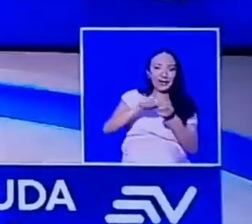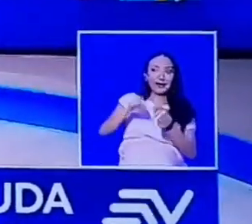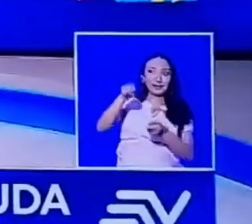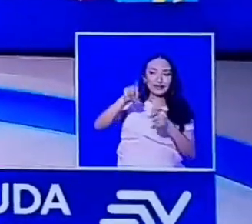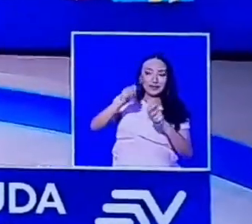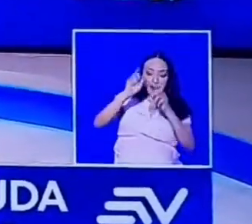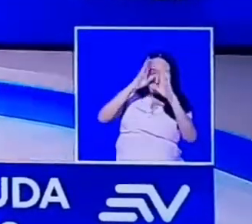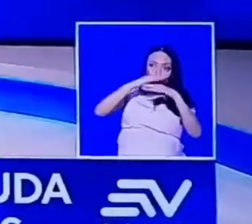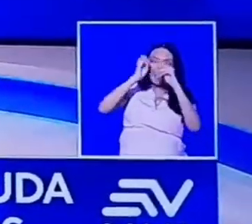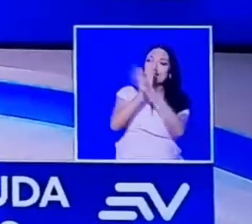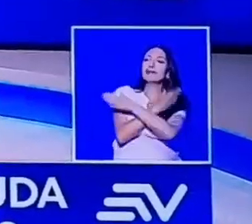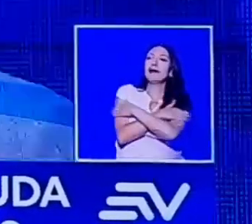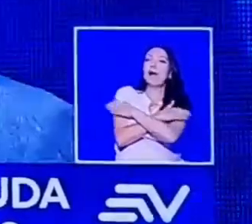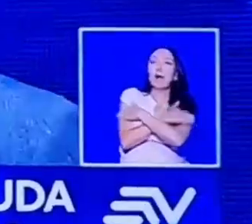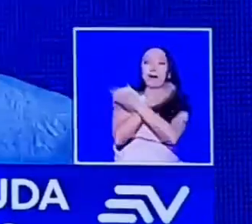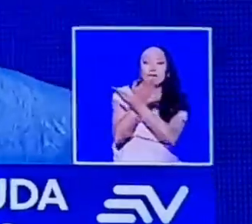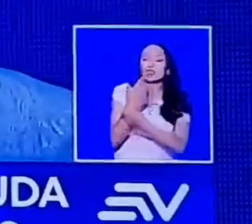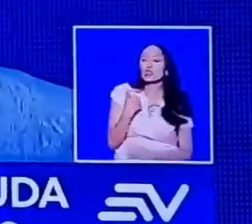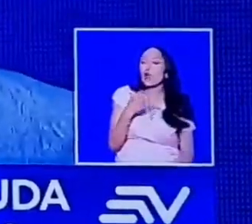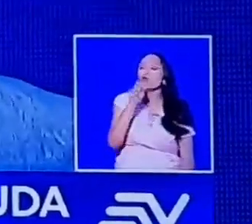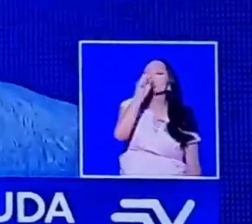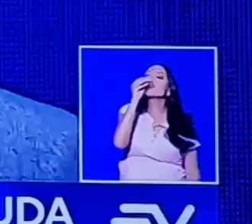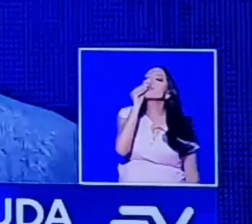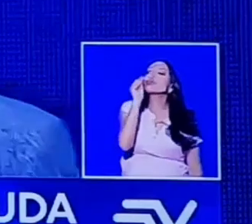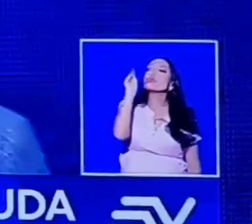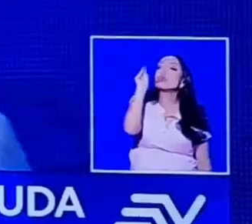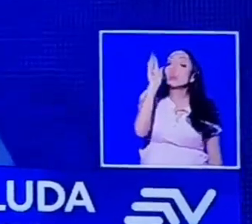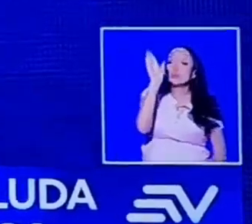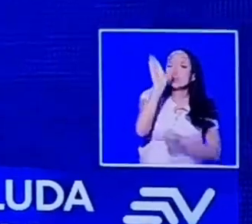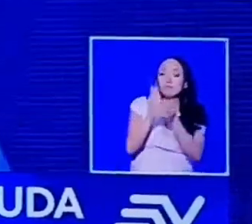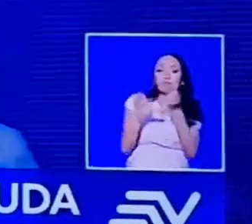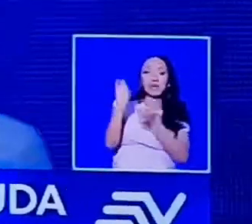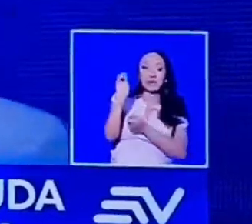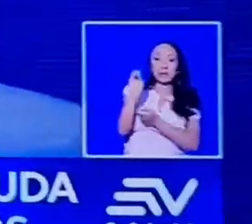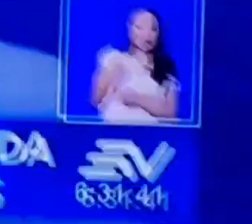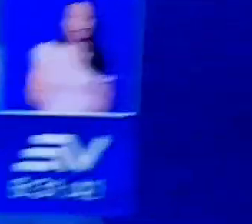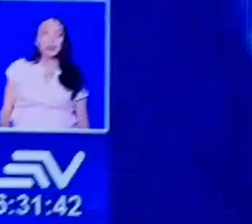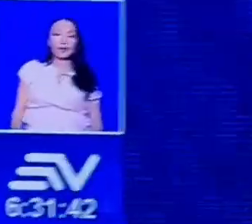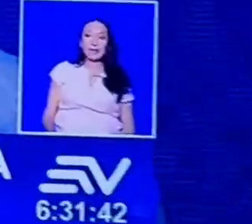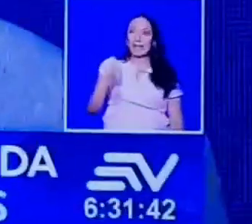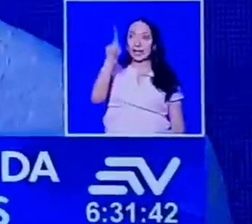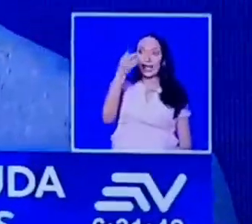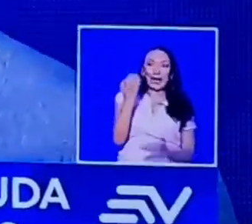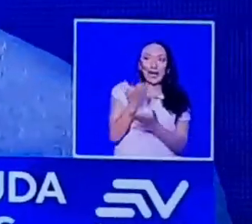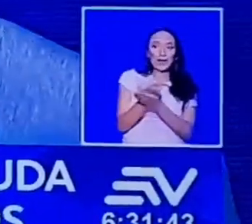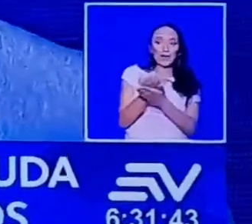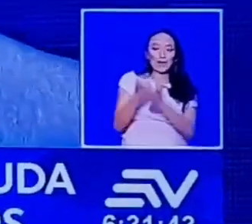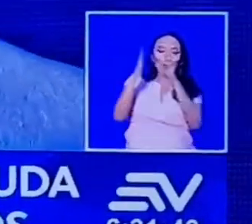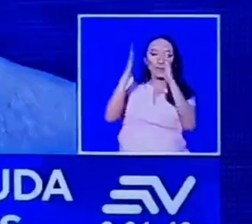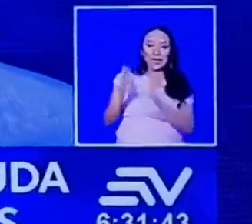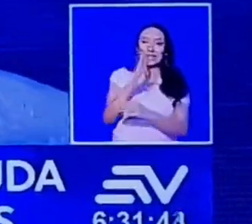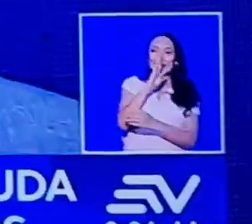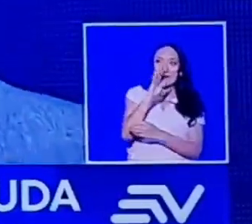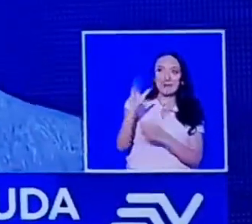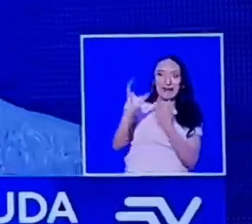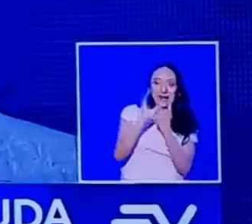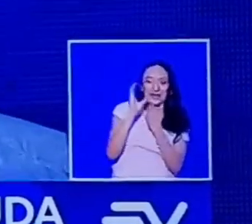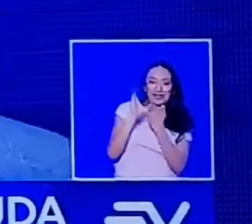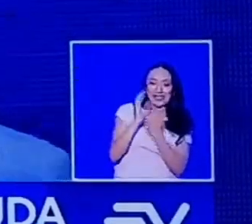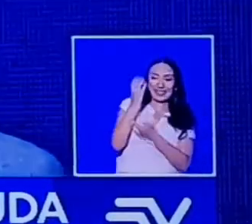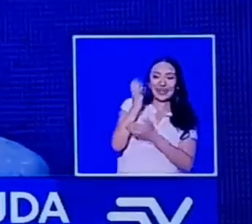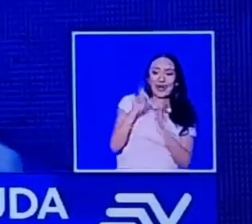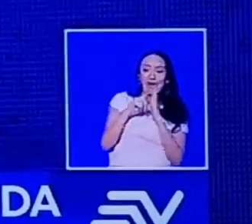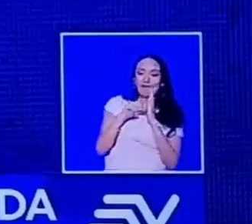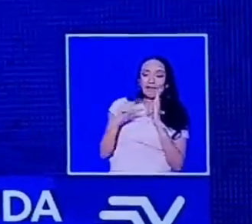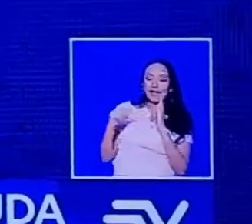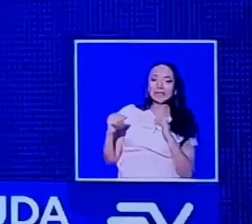le mando un abrazo grande, él sabe que yo lo adoro, siempre estamos conversando, y como buen economista siempre me da consejos financieros, así que es importante, a veces